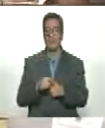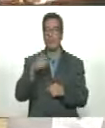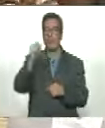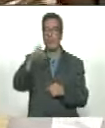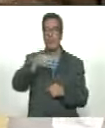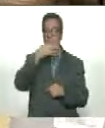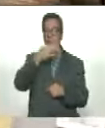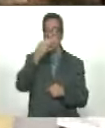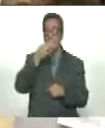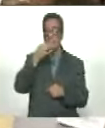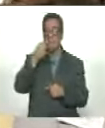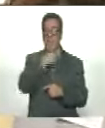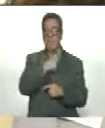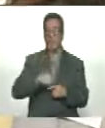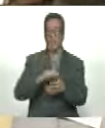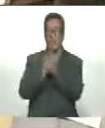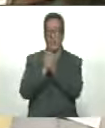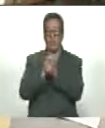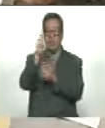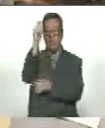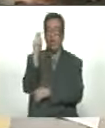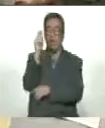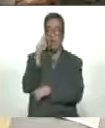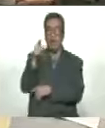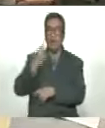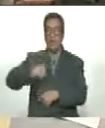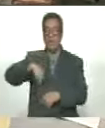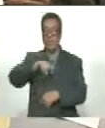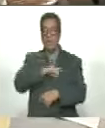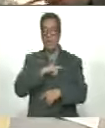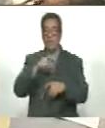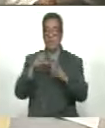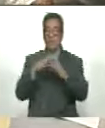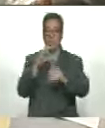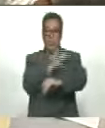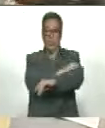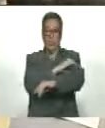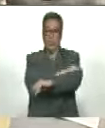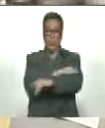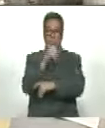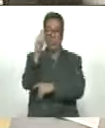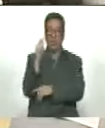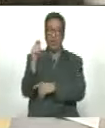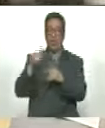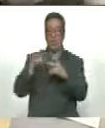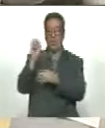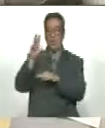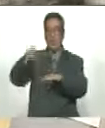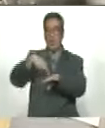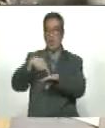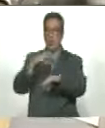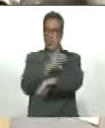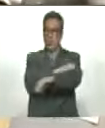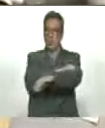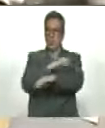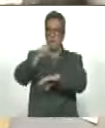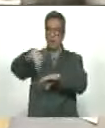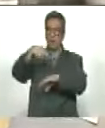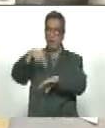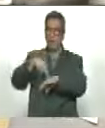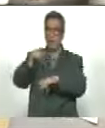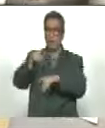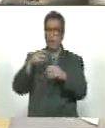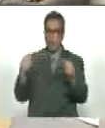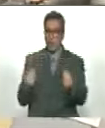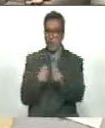Buenas tardes, ciudadano presidente, colegas diputados. Nosotros desde la fracción de oposición democrática en la Asamblea Nacional, desde esta oposición nacionalista, vamos